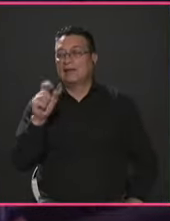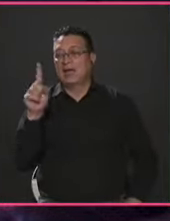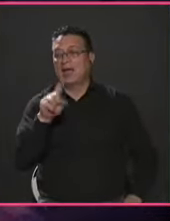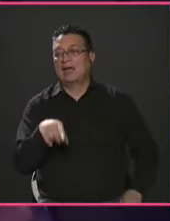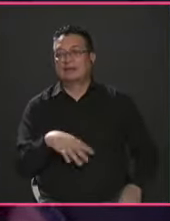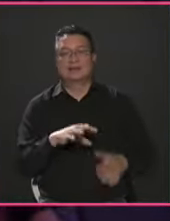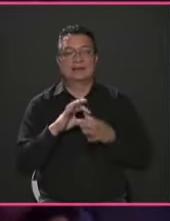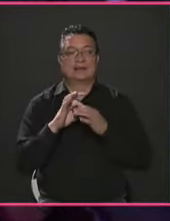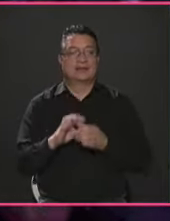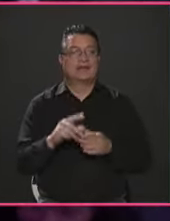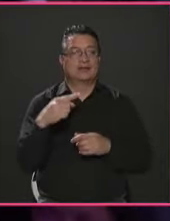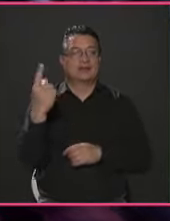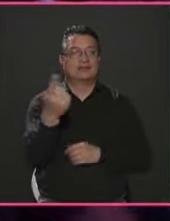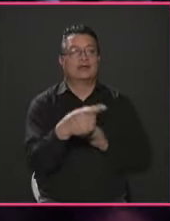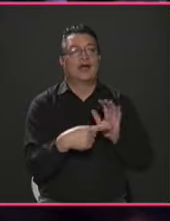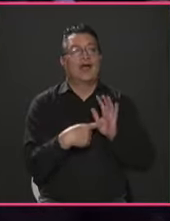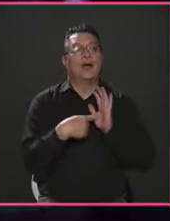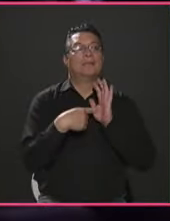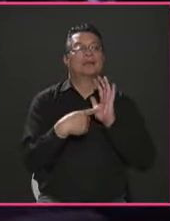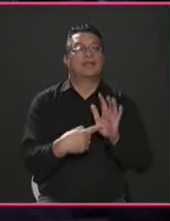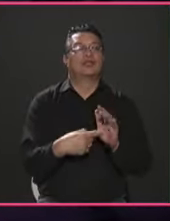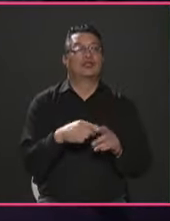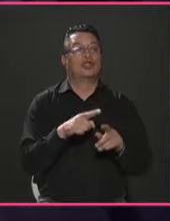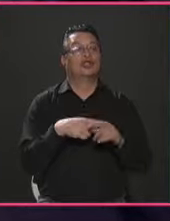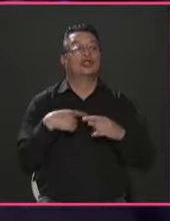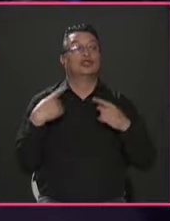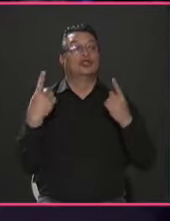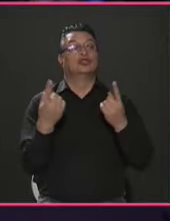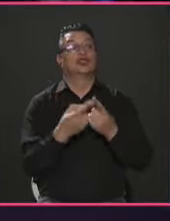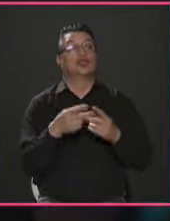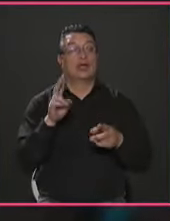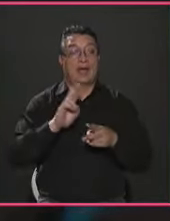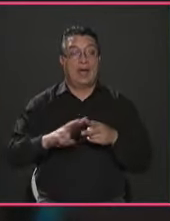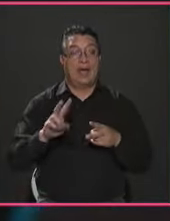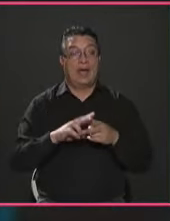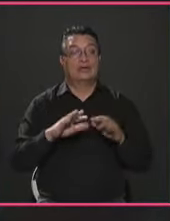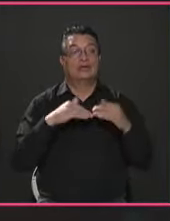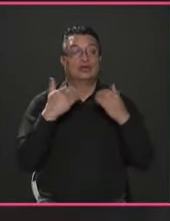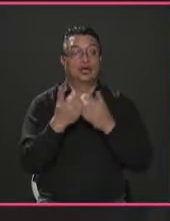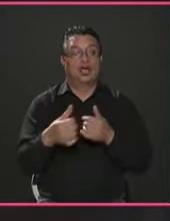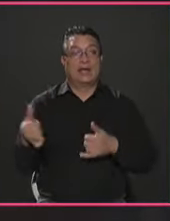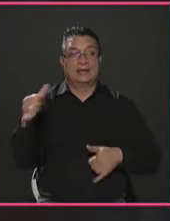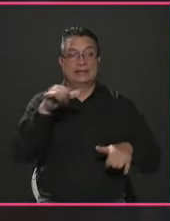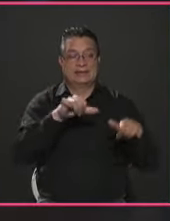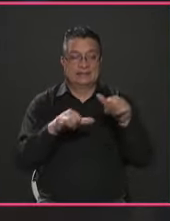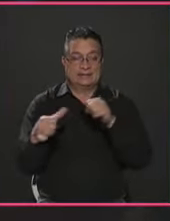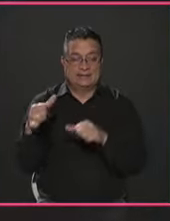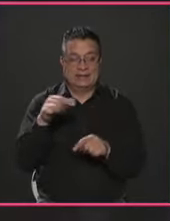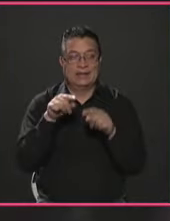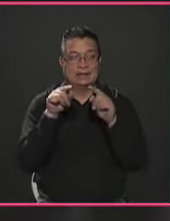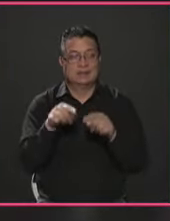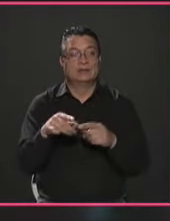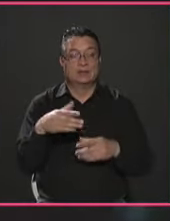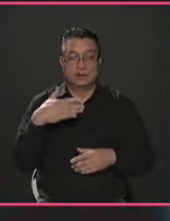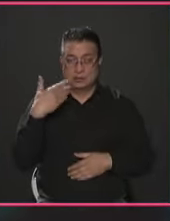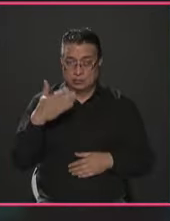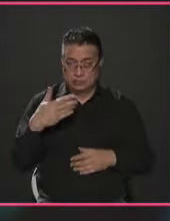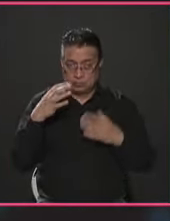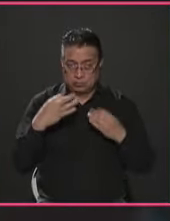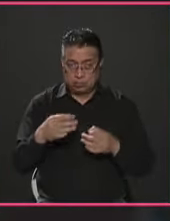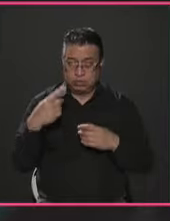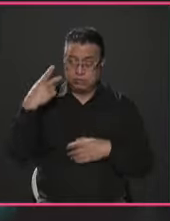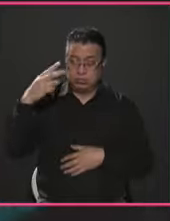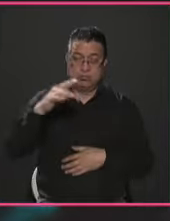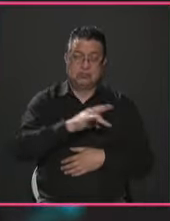gracias presentación y por todo lo que están haciendo desde la ciencia a través de esta startup básicamente de